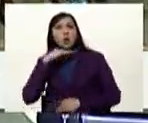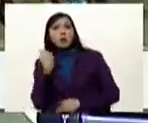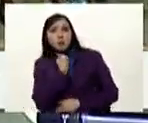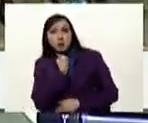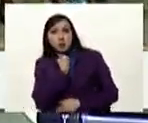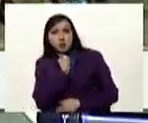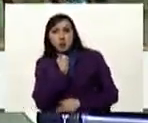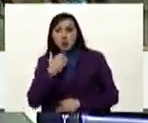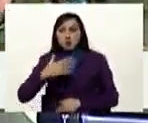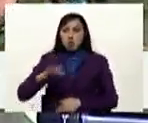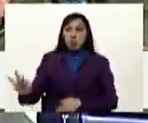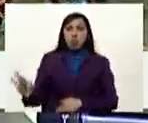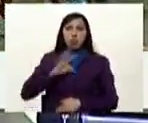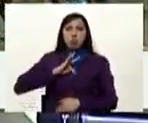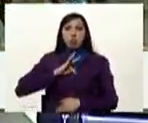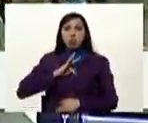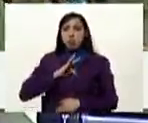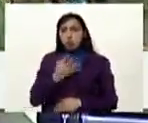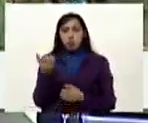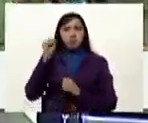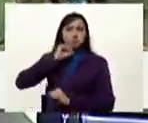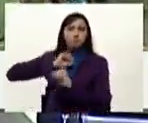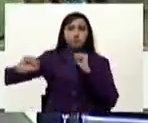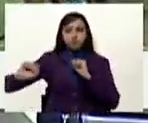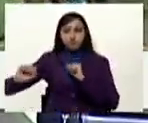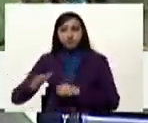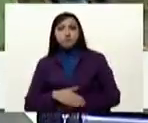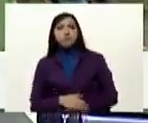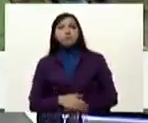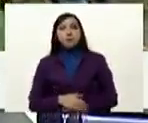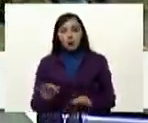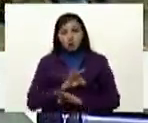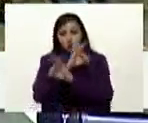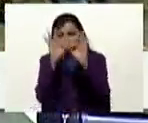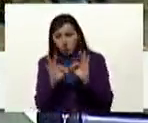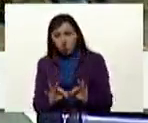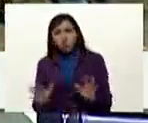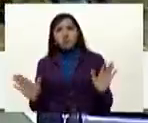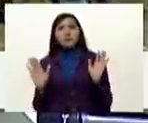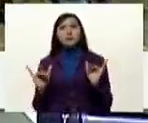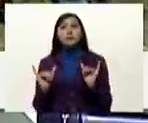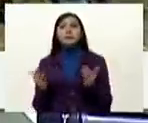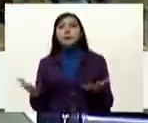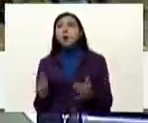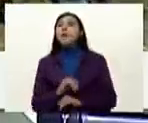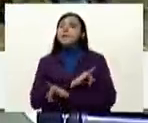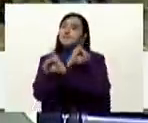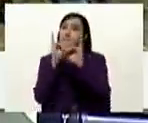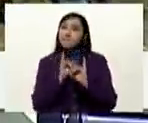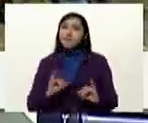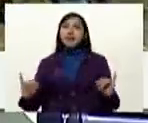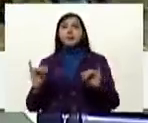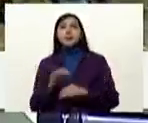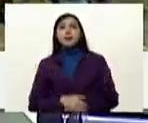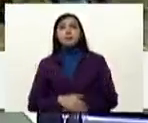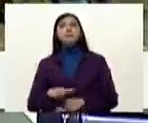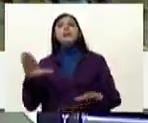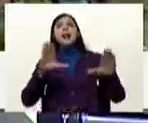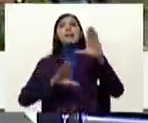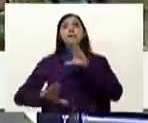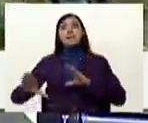impide que a uno le peguen la fiebre amarilla. Es la vacuna de inmunización total. Felicidad de la